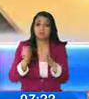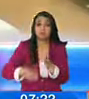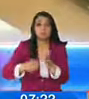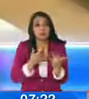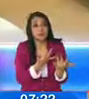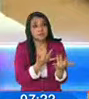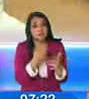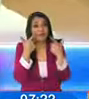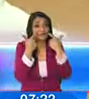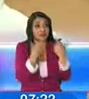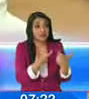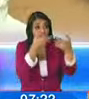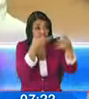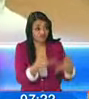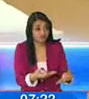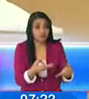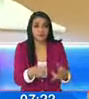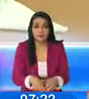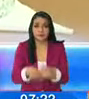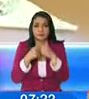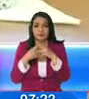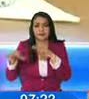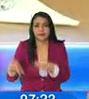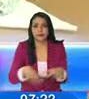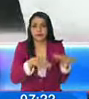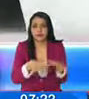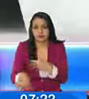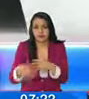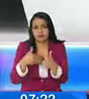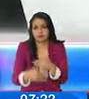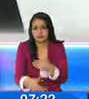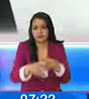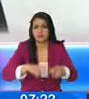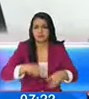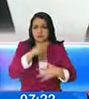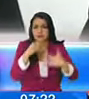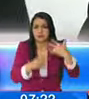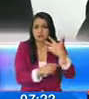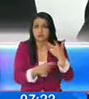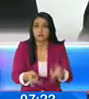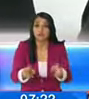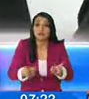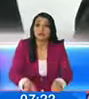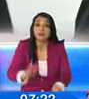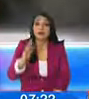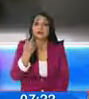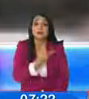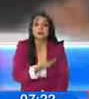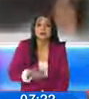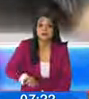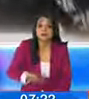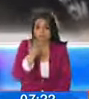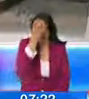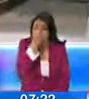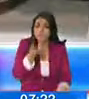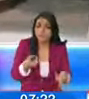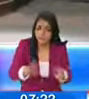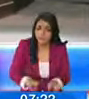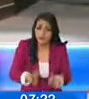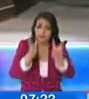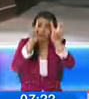dictamen fiscal para poder emprender acciones en los otros casos que se investigan, incluso en el caso donde esté involucrado el vicepresidente de la República.